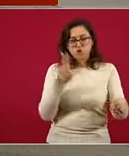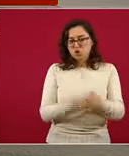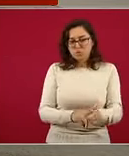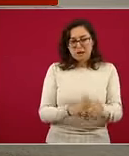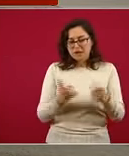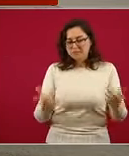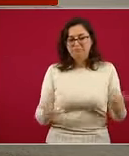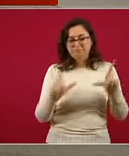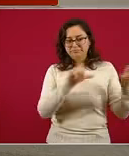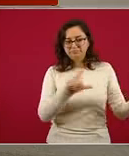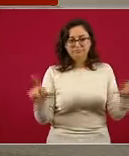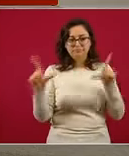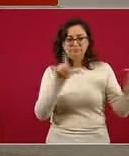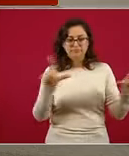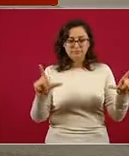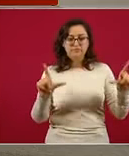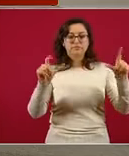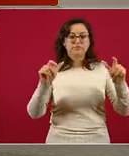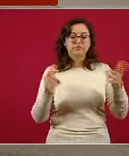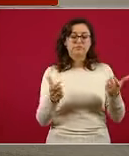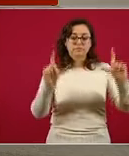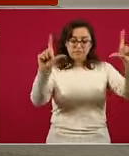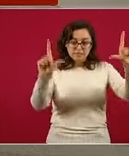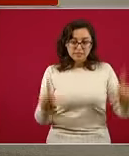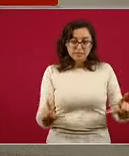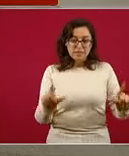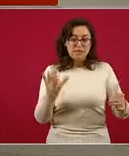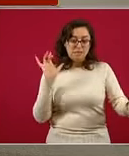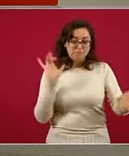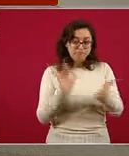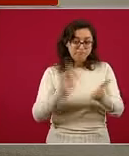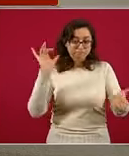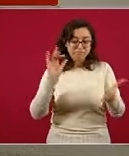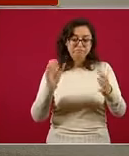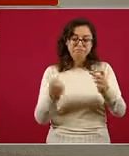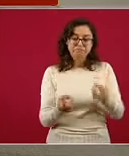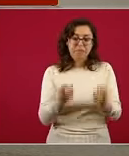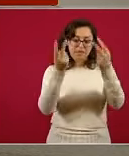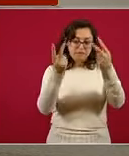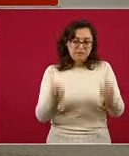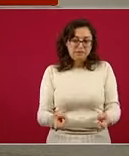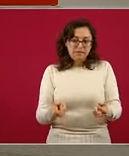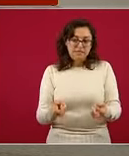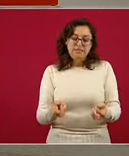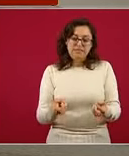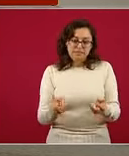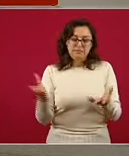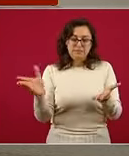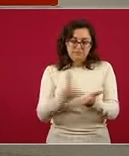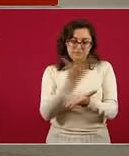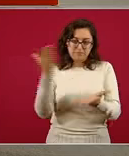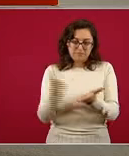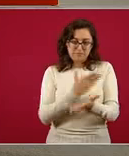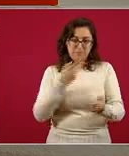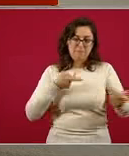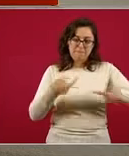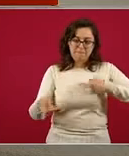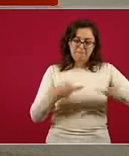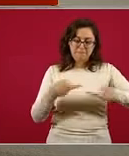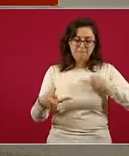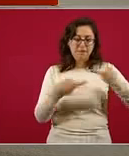vamos de la página, y aquí aparece, si le dan clic a esa imagen se descarga automáticamente el